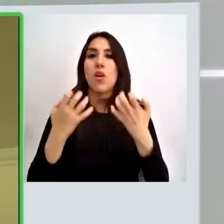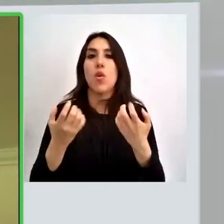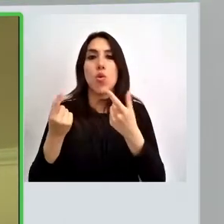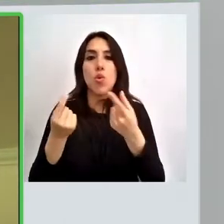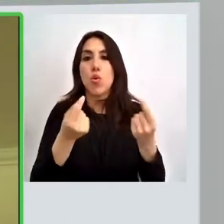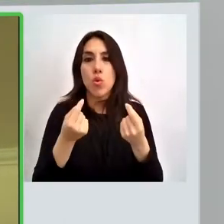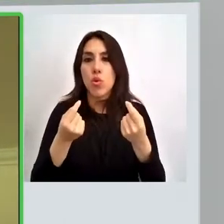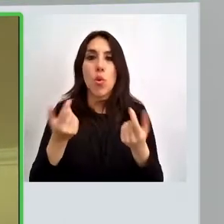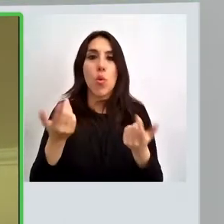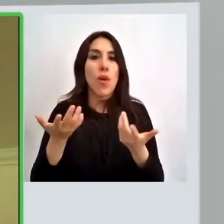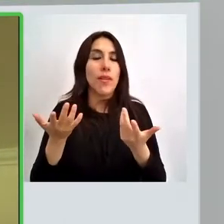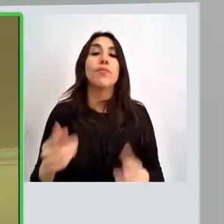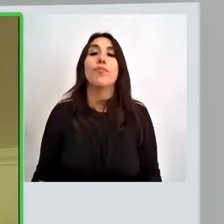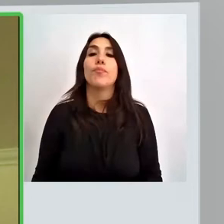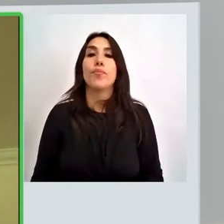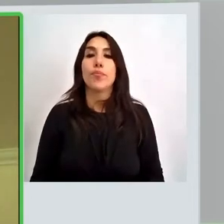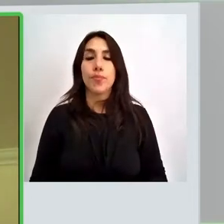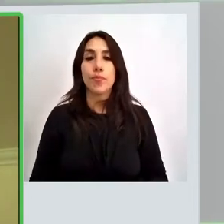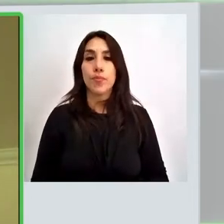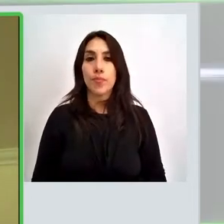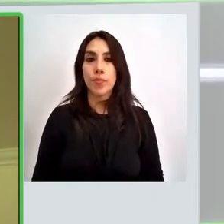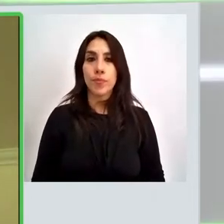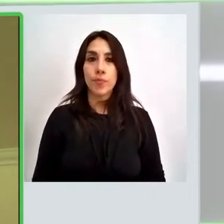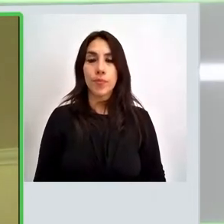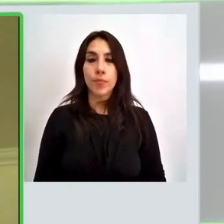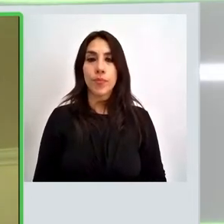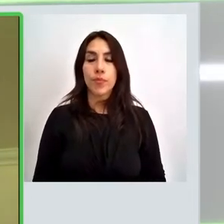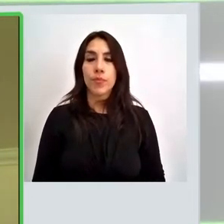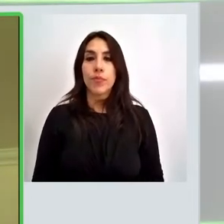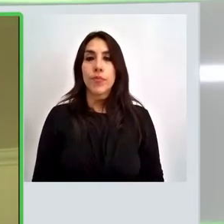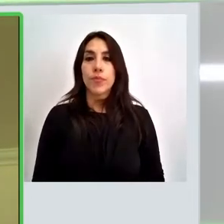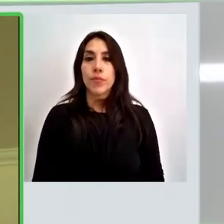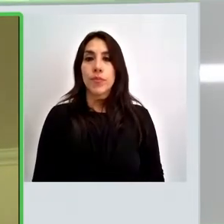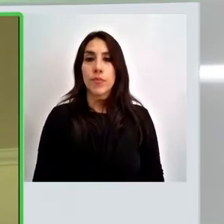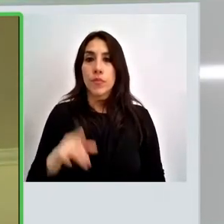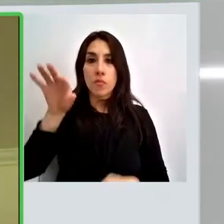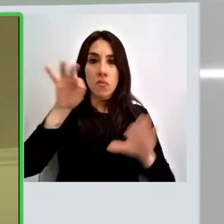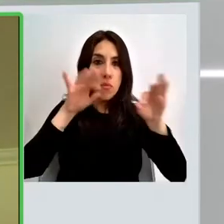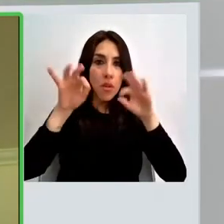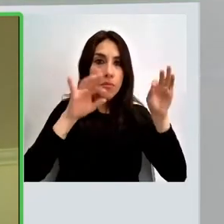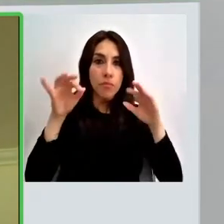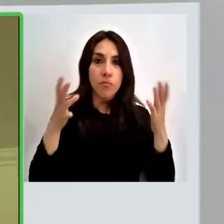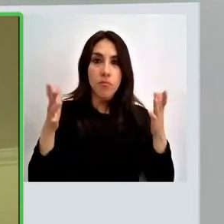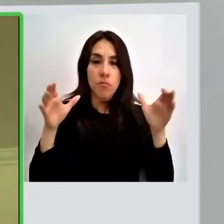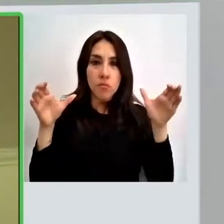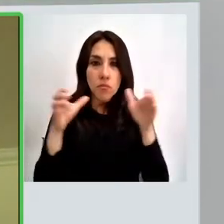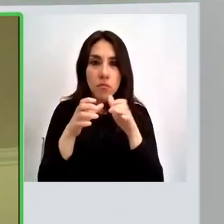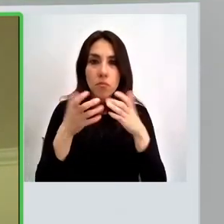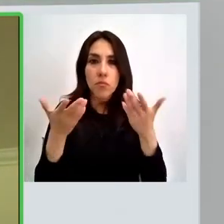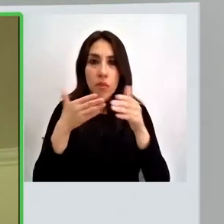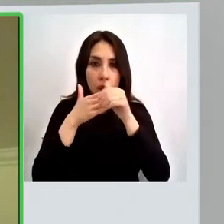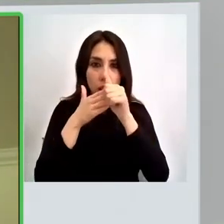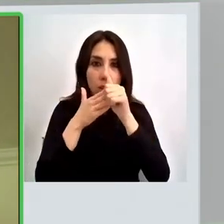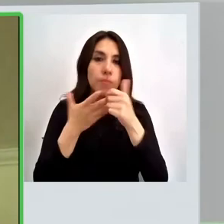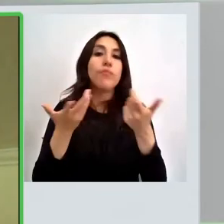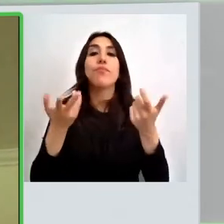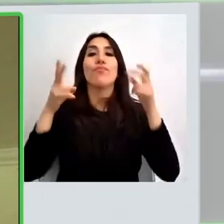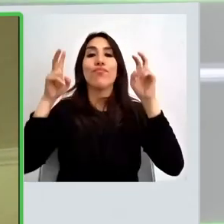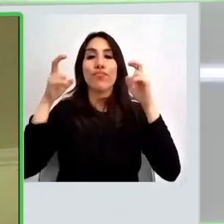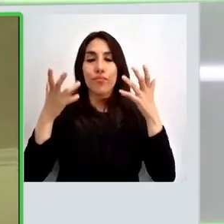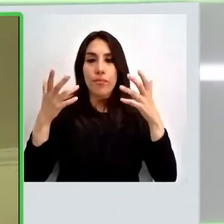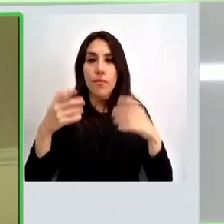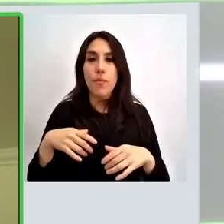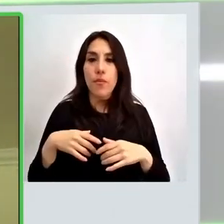reunir a líderes en el tema asegurarnos de que conociéramos las mejores